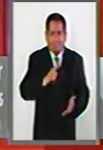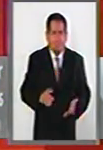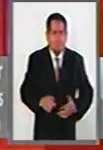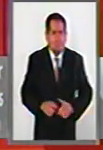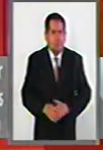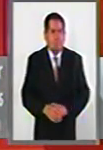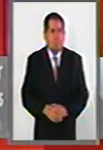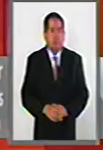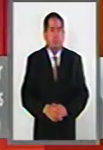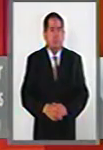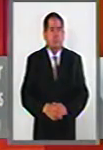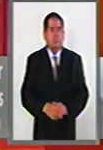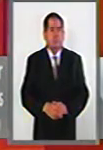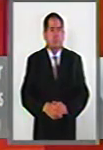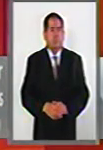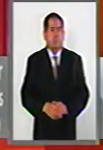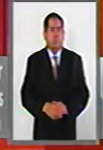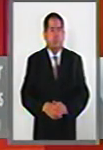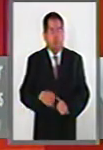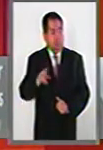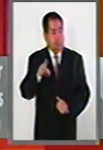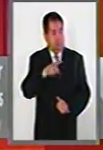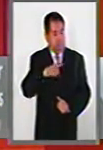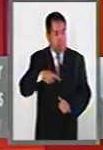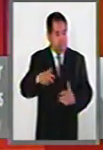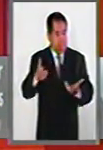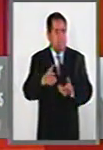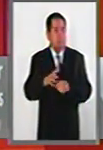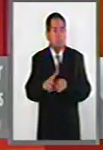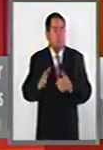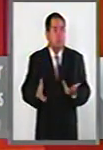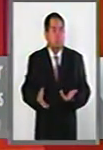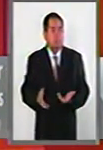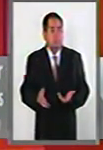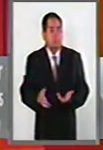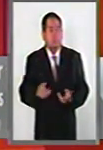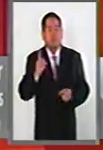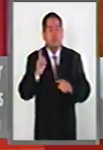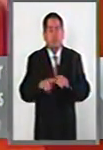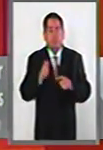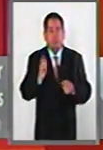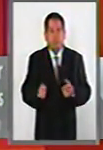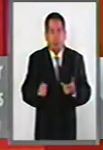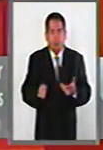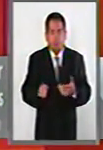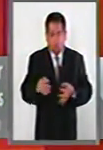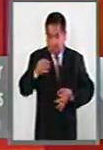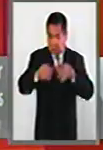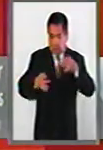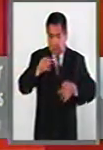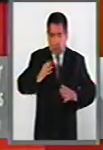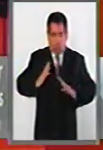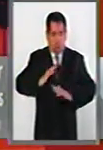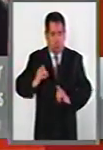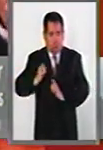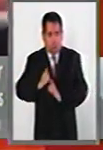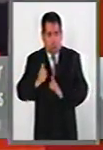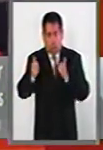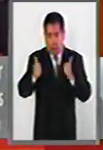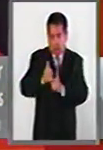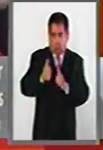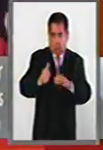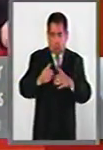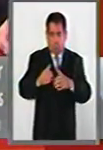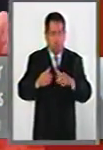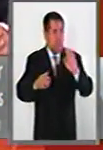Lo que habría que hacer es que la justicia militar forme parte del Poder